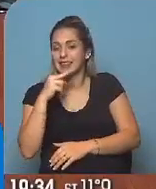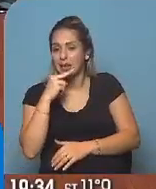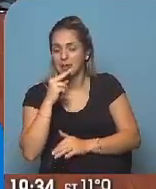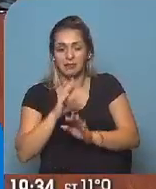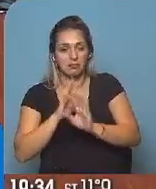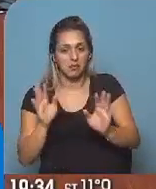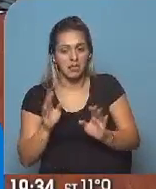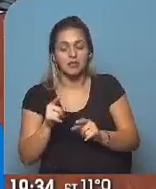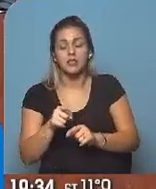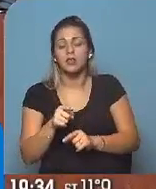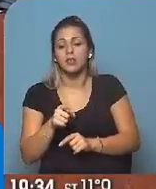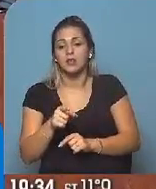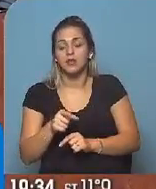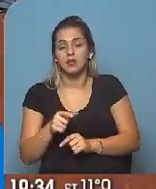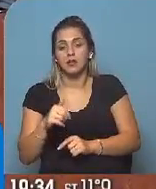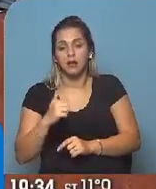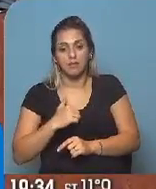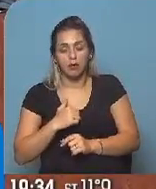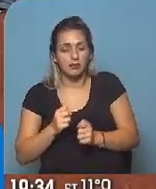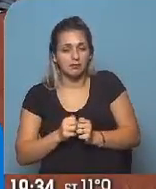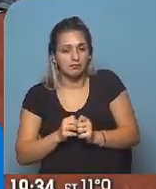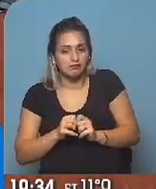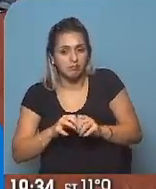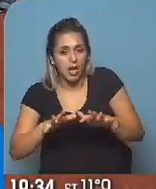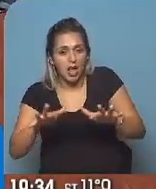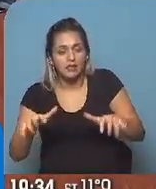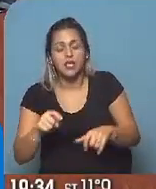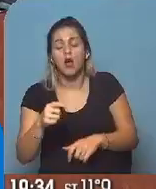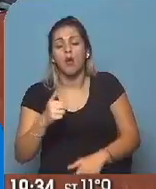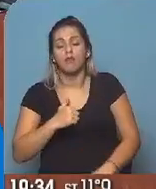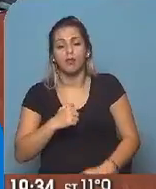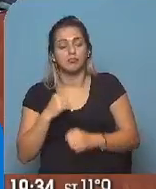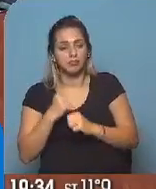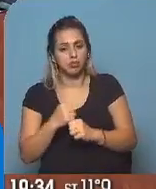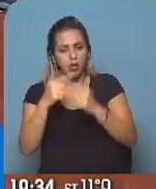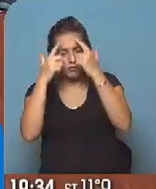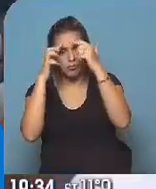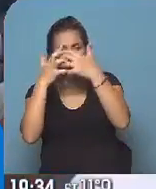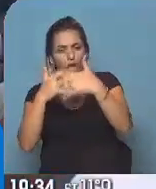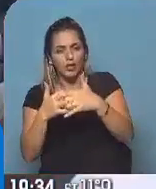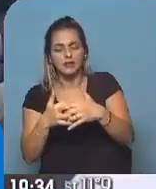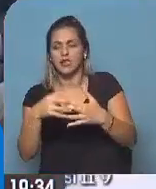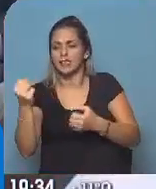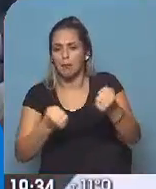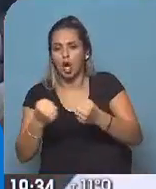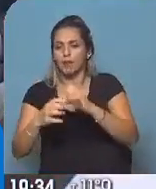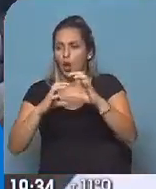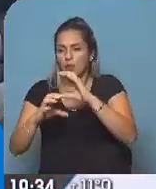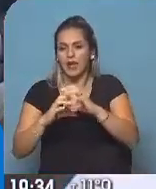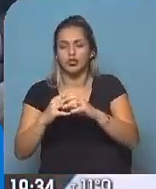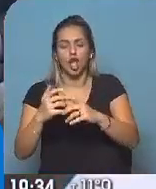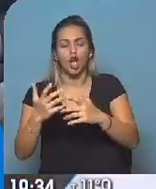Esa fuerza es un gran despliegue. Las Fuerzas Armadas, la logística significa transporte, comunicaciones,